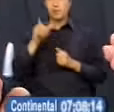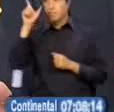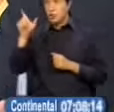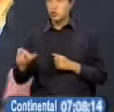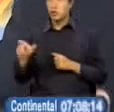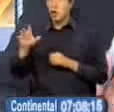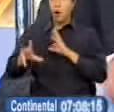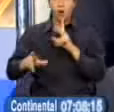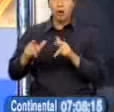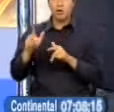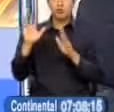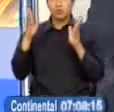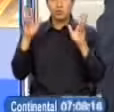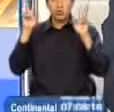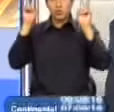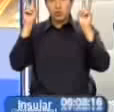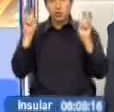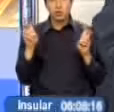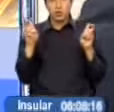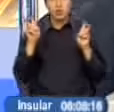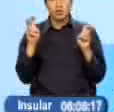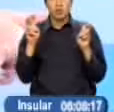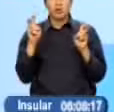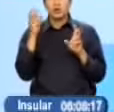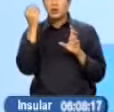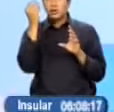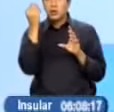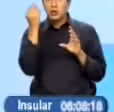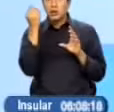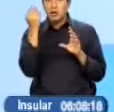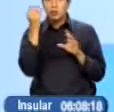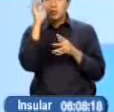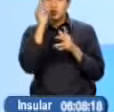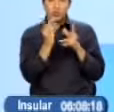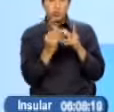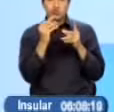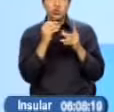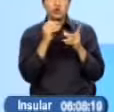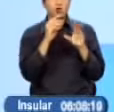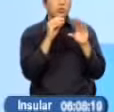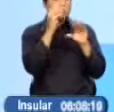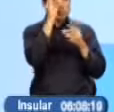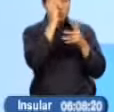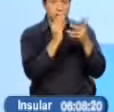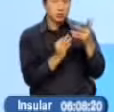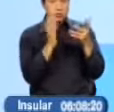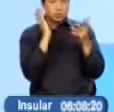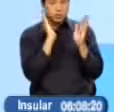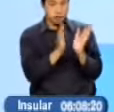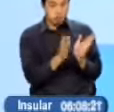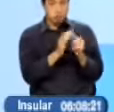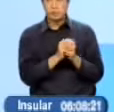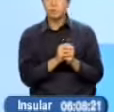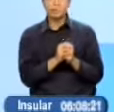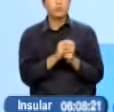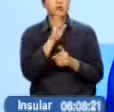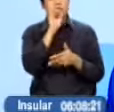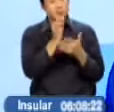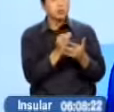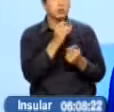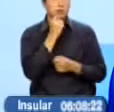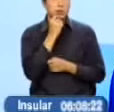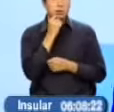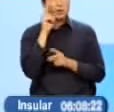un arte corrección sino por un tejado el redireccionamiento de presupuesto exactamente ahí estaba el presupuesto destinado a esto ella cogió el presupuesto